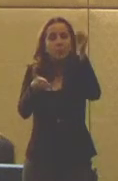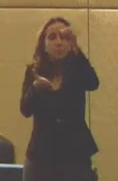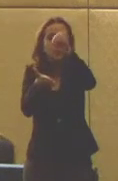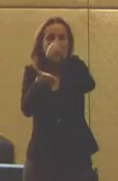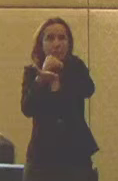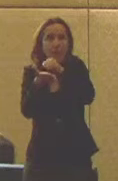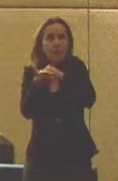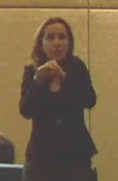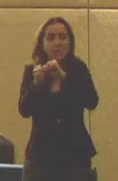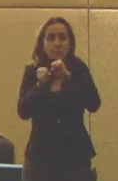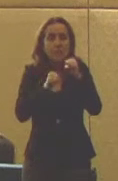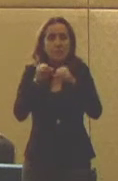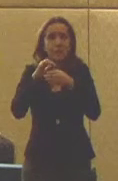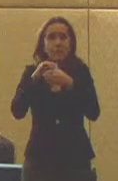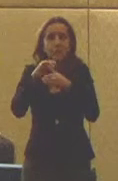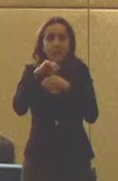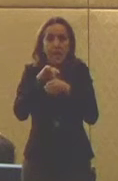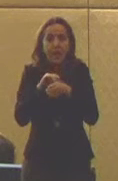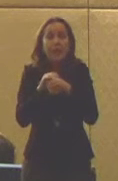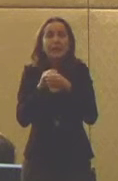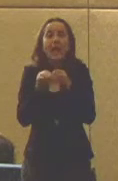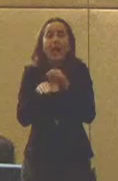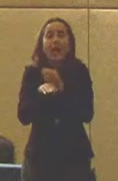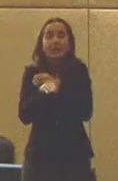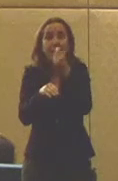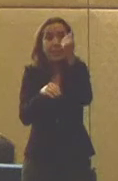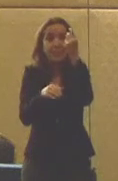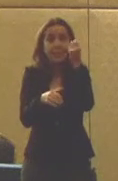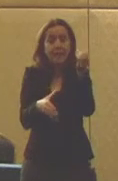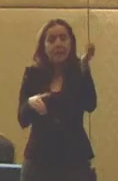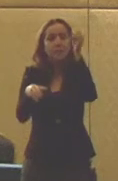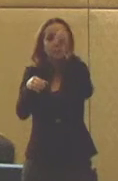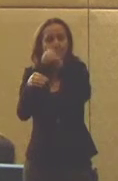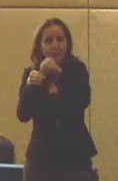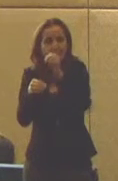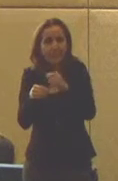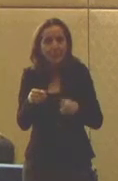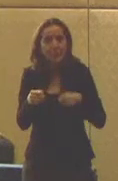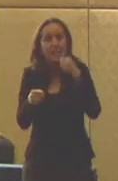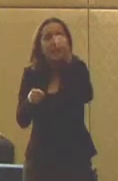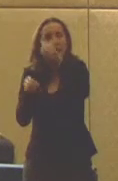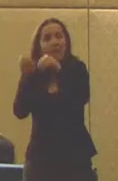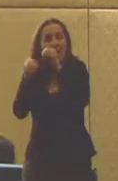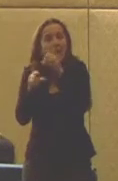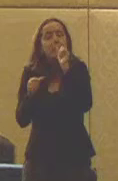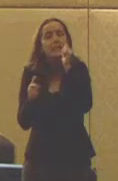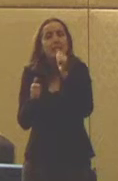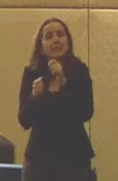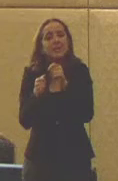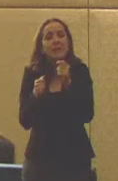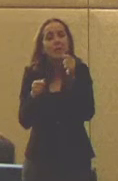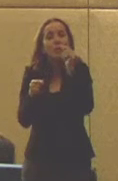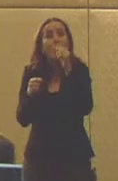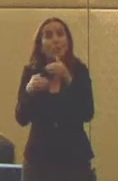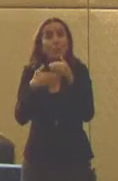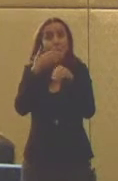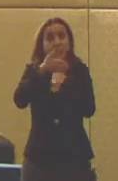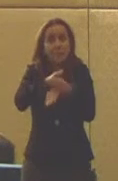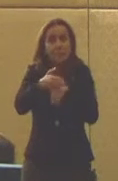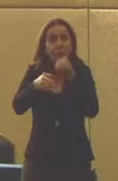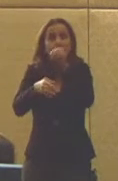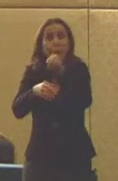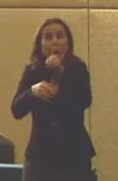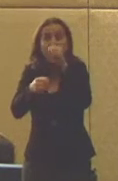de riesgo en la fase de preinversión, cuando aprobamos los proyectos, pero ya cuando llegamos a la fase de inversión son muy pocos los